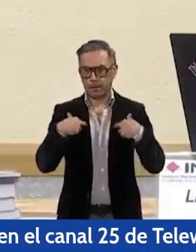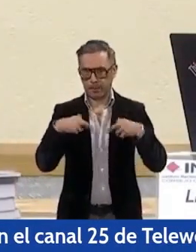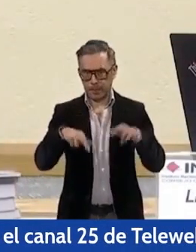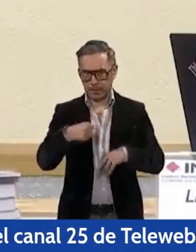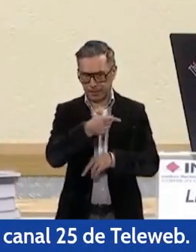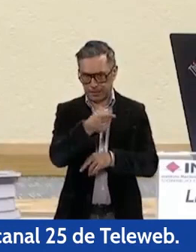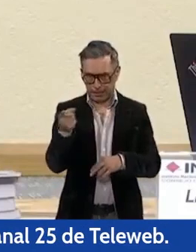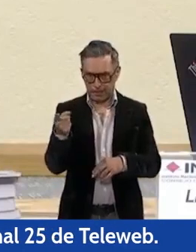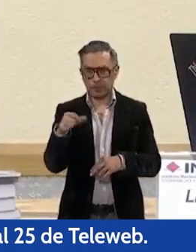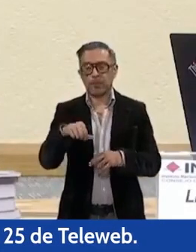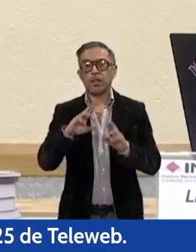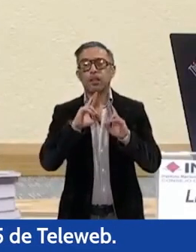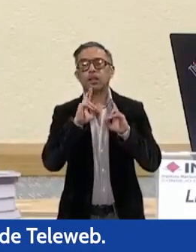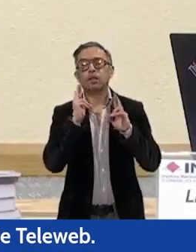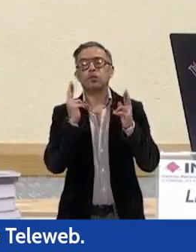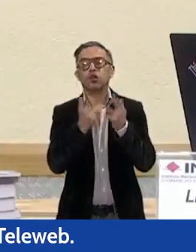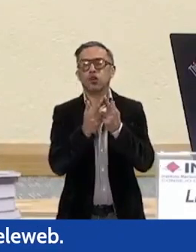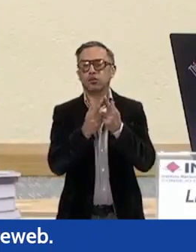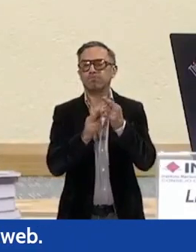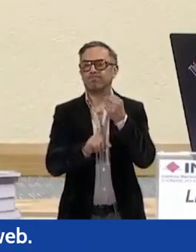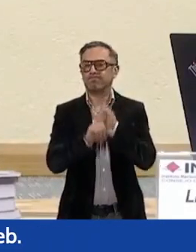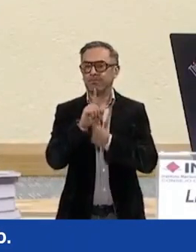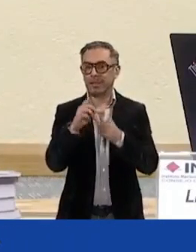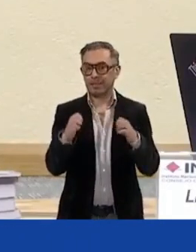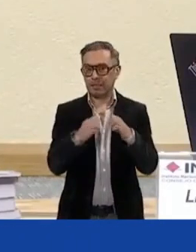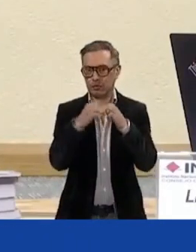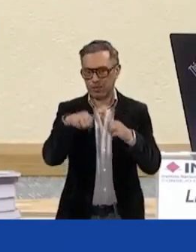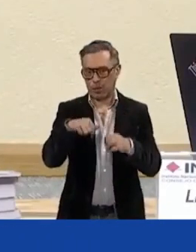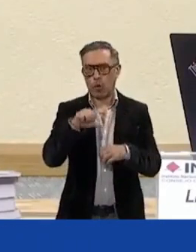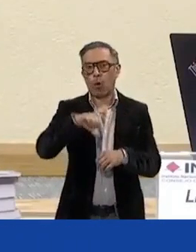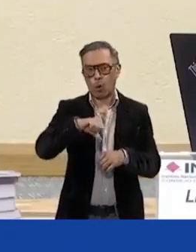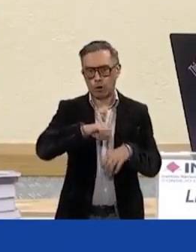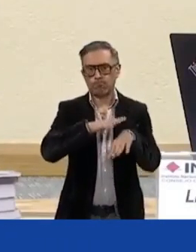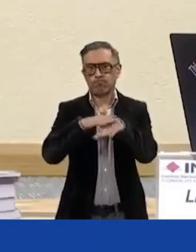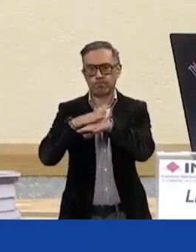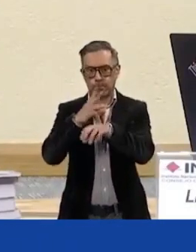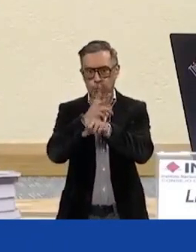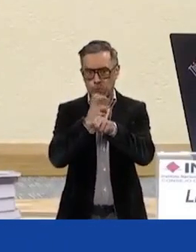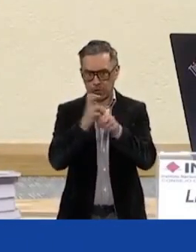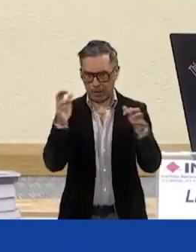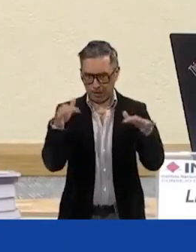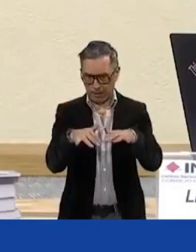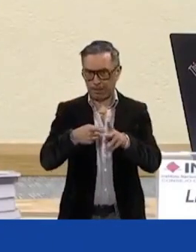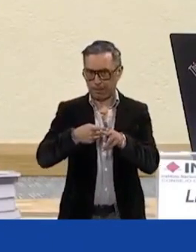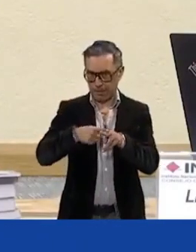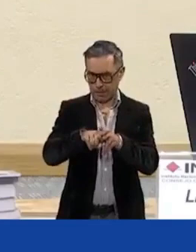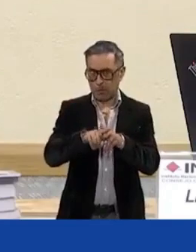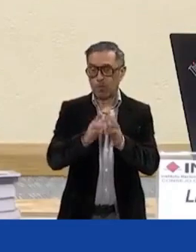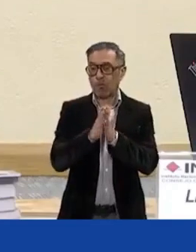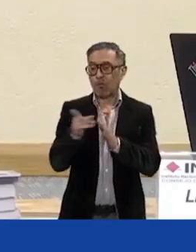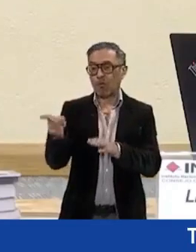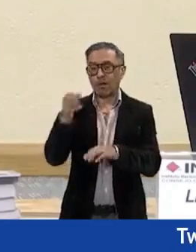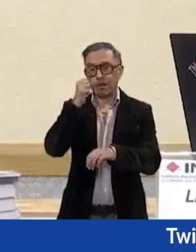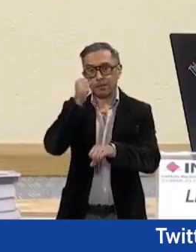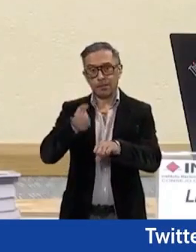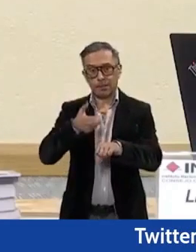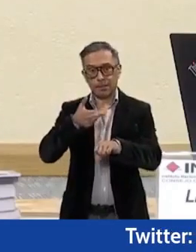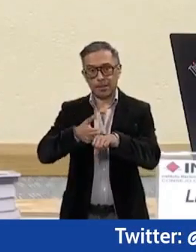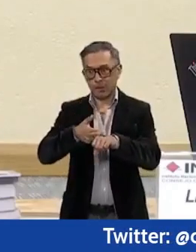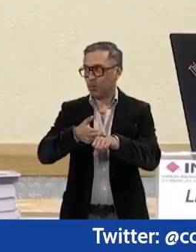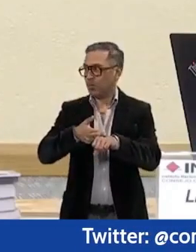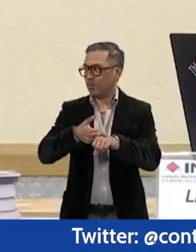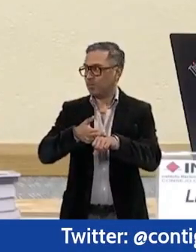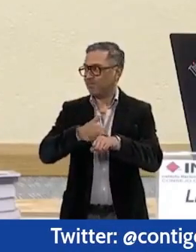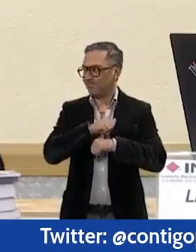extraordinaria de la sesión extraordinaria del Consejo general convocado para el día de hoy por lo que le pido al Señor Secretario del